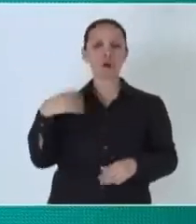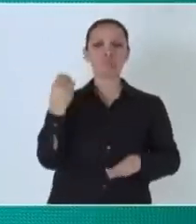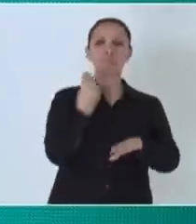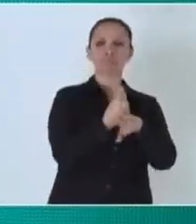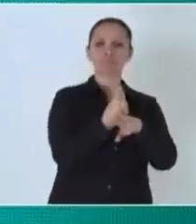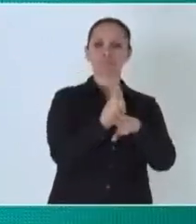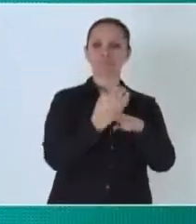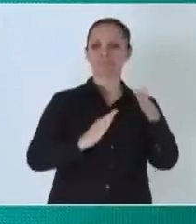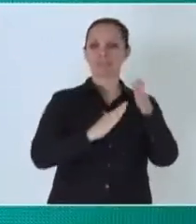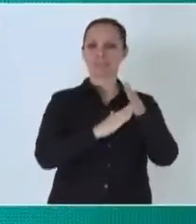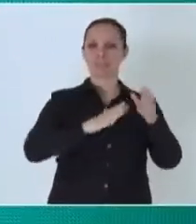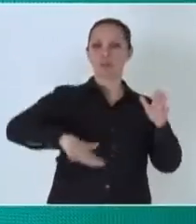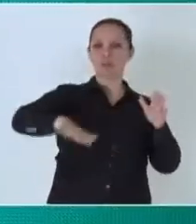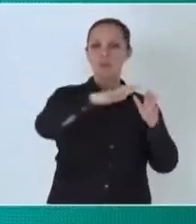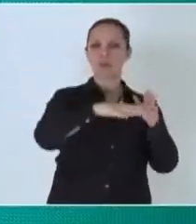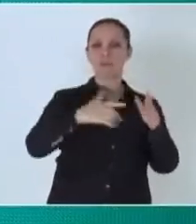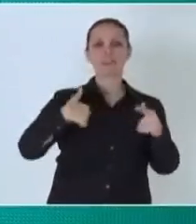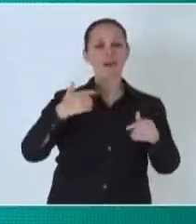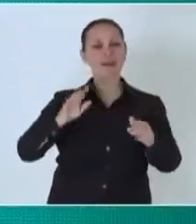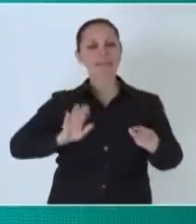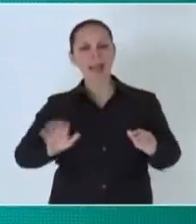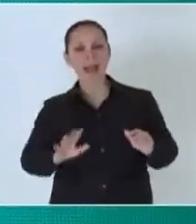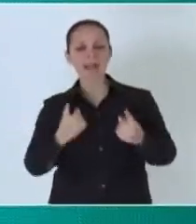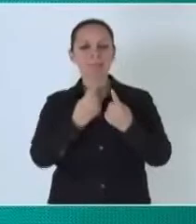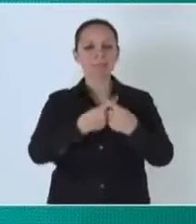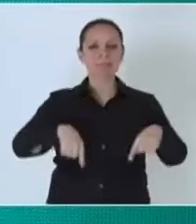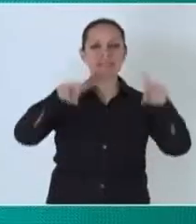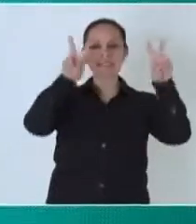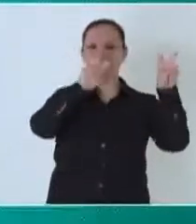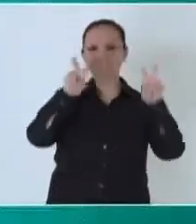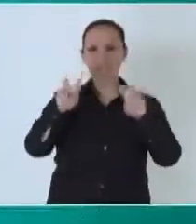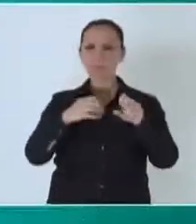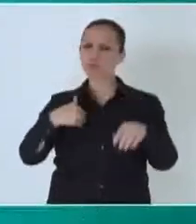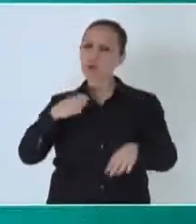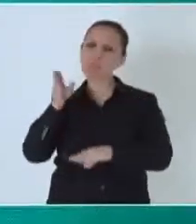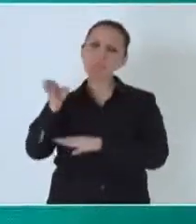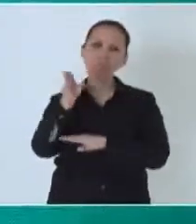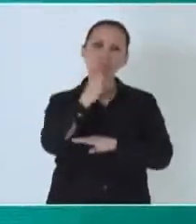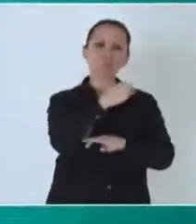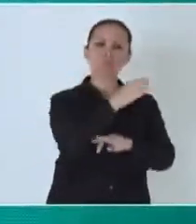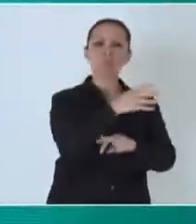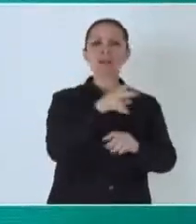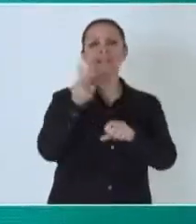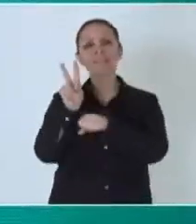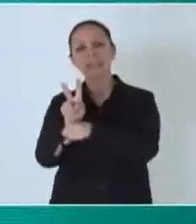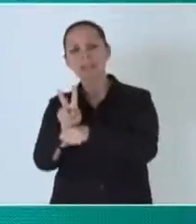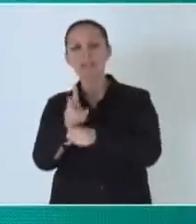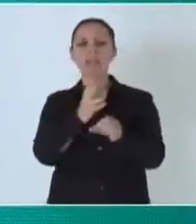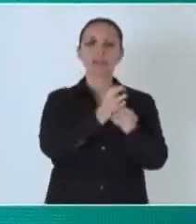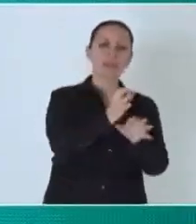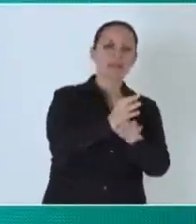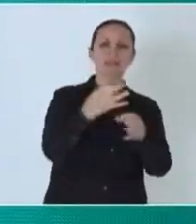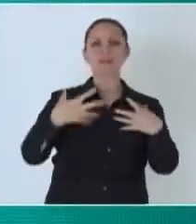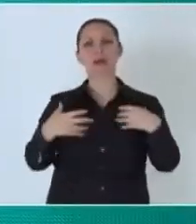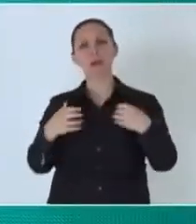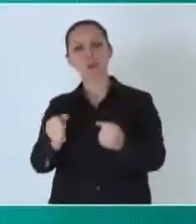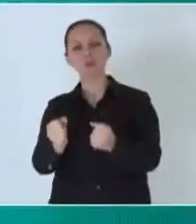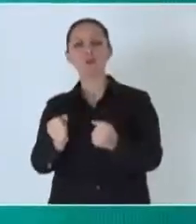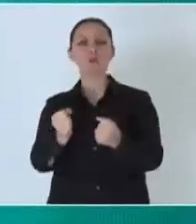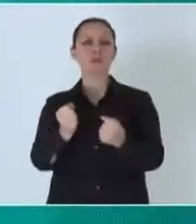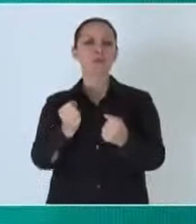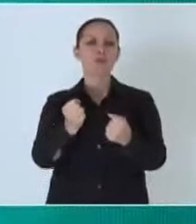con las expectativas de trabajar sobre todas las temáticas recorrí la comuna trabajé sobre seguridad educación salud